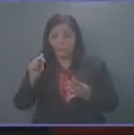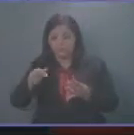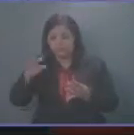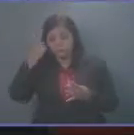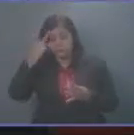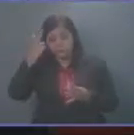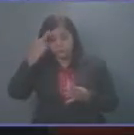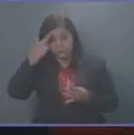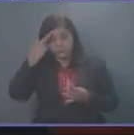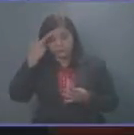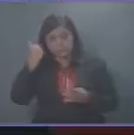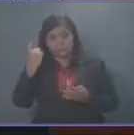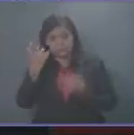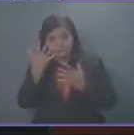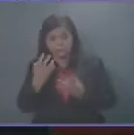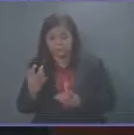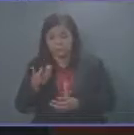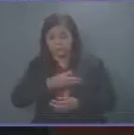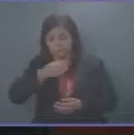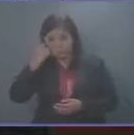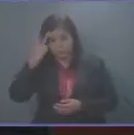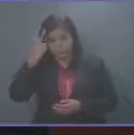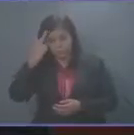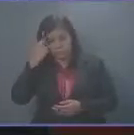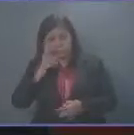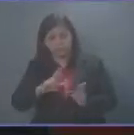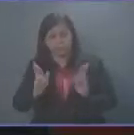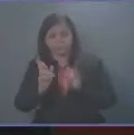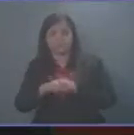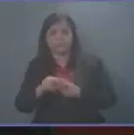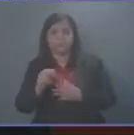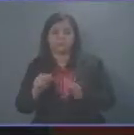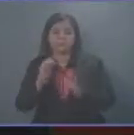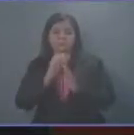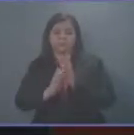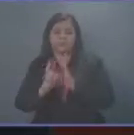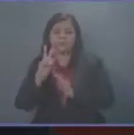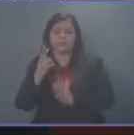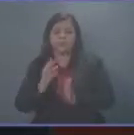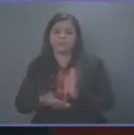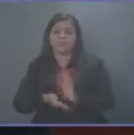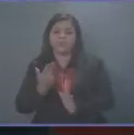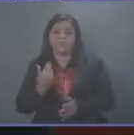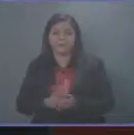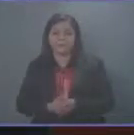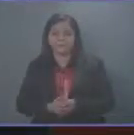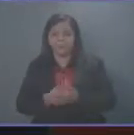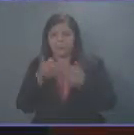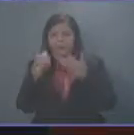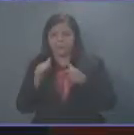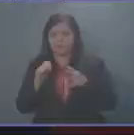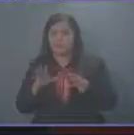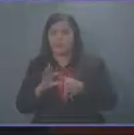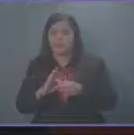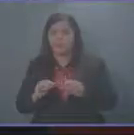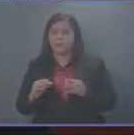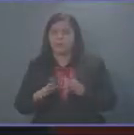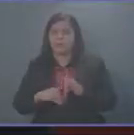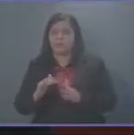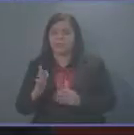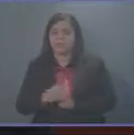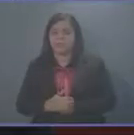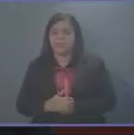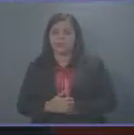antes expuestas se hace necesario reformar el inciso segundo del artículo 17 de la ley a que se refiere el